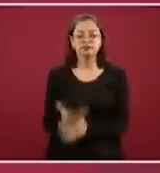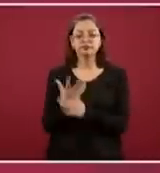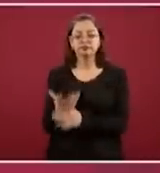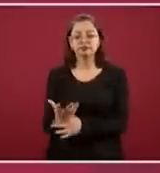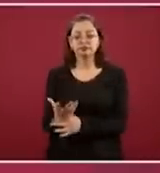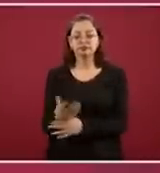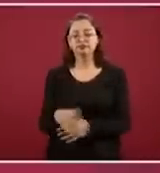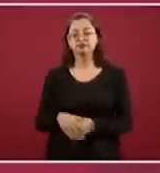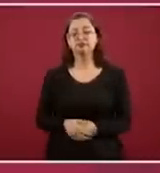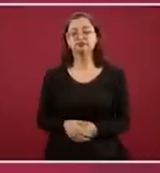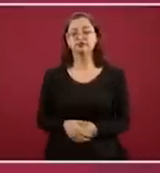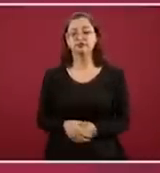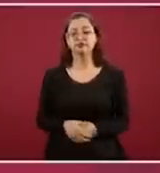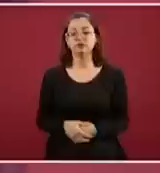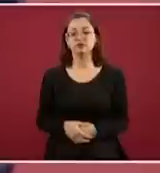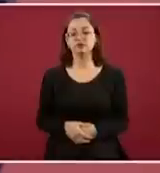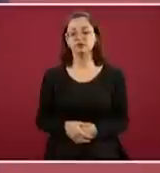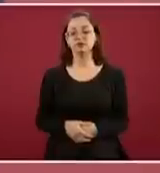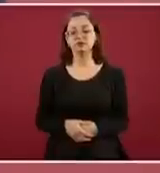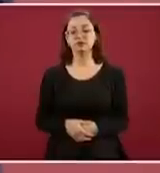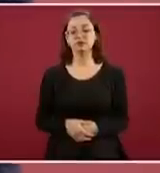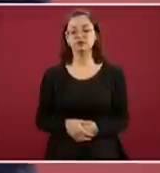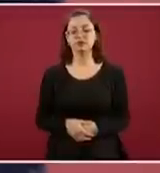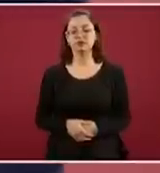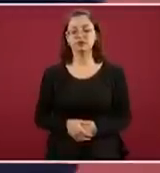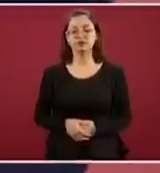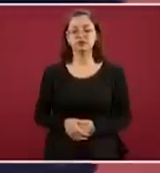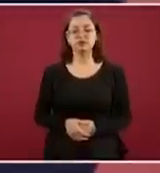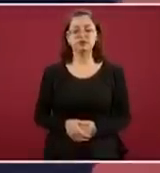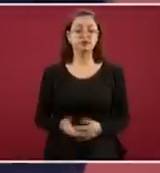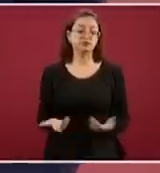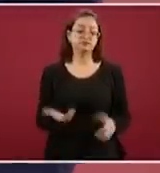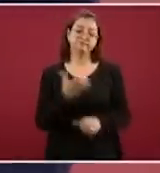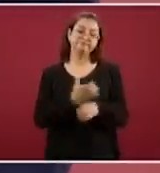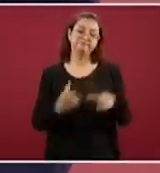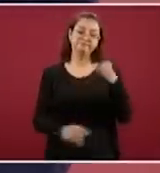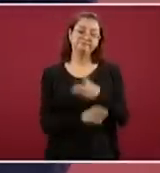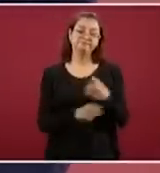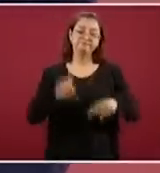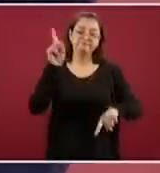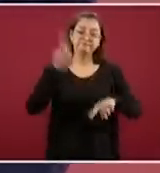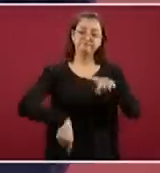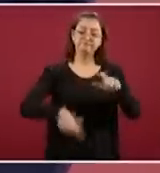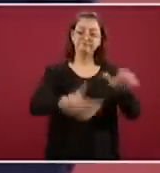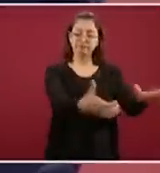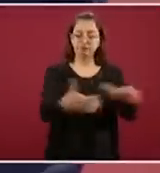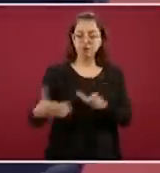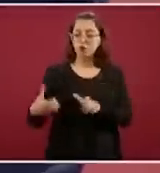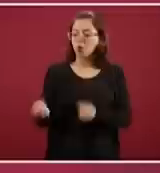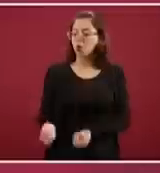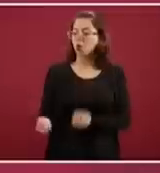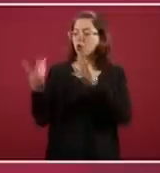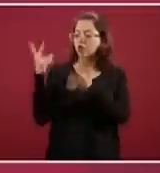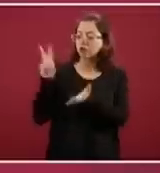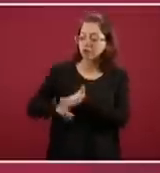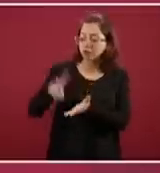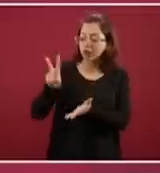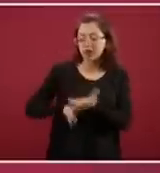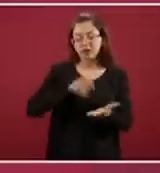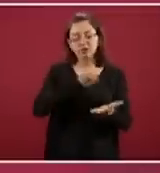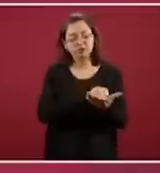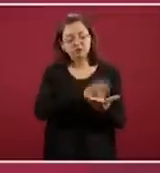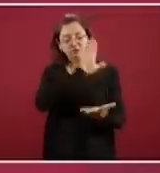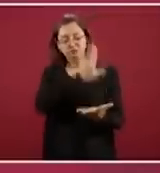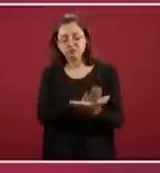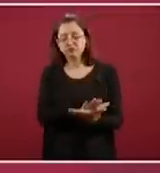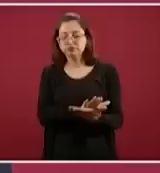que se asegure el bien, se hace un avalúo que